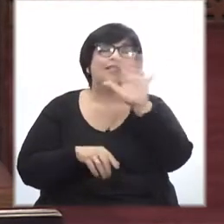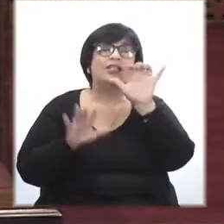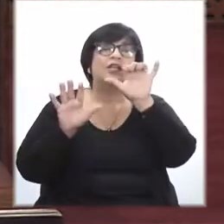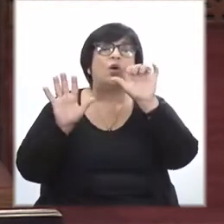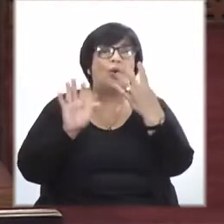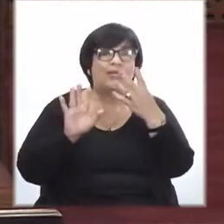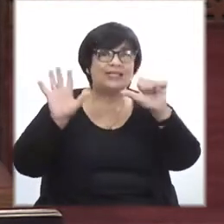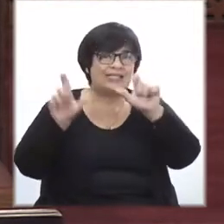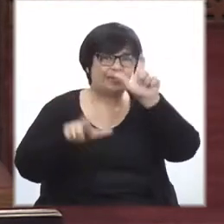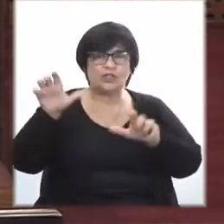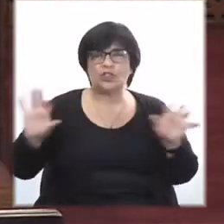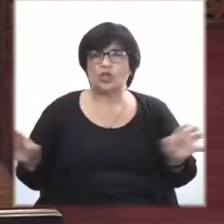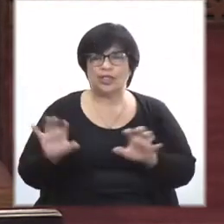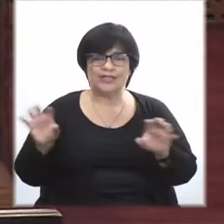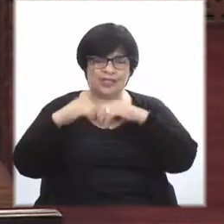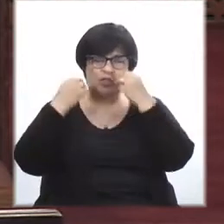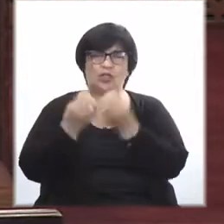11.646 personas en